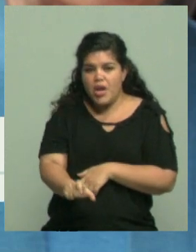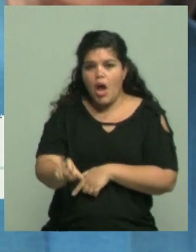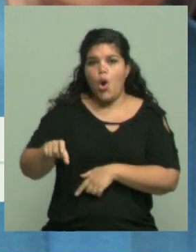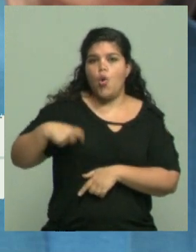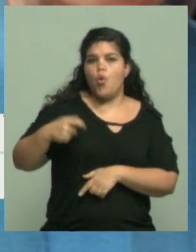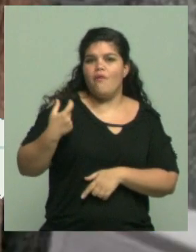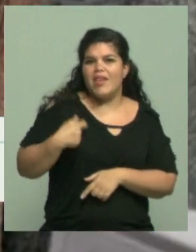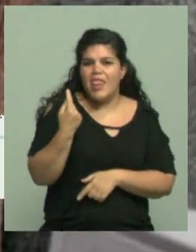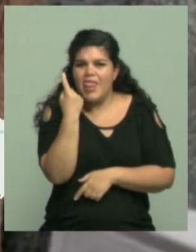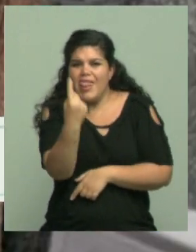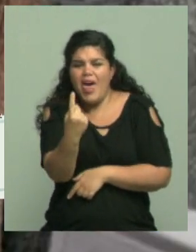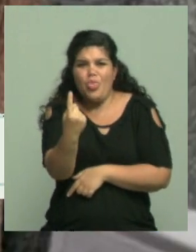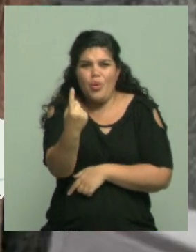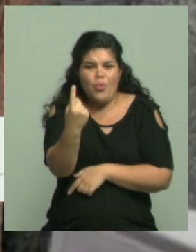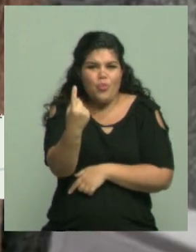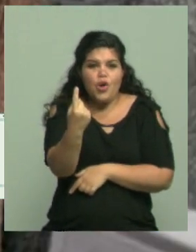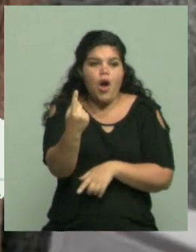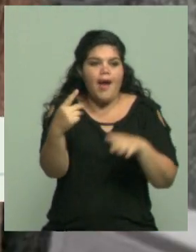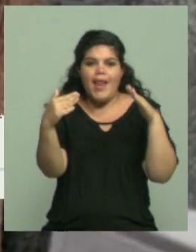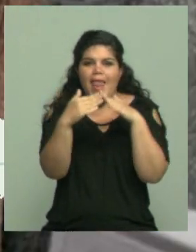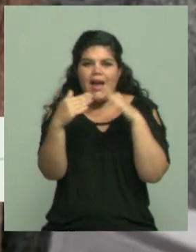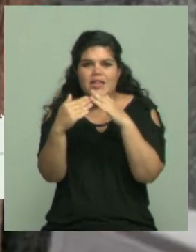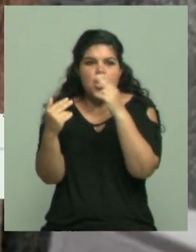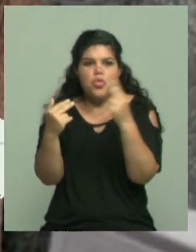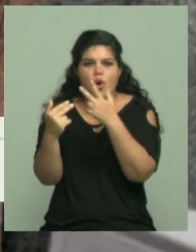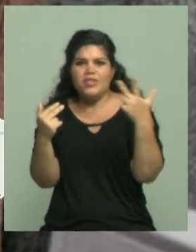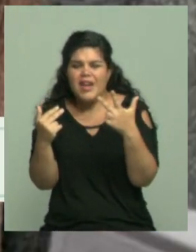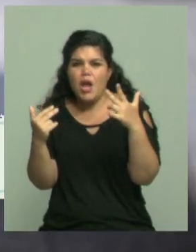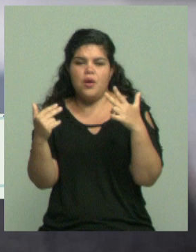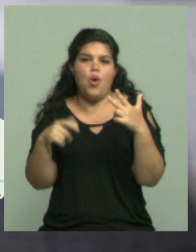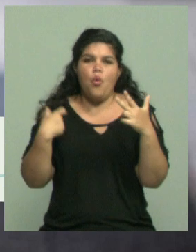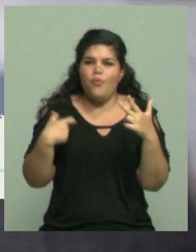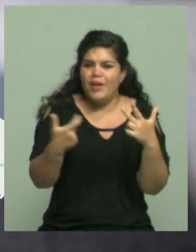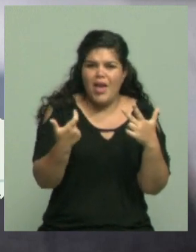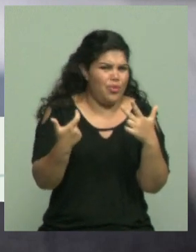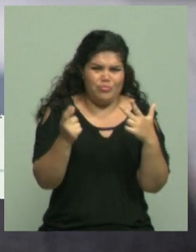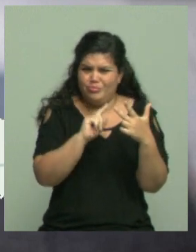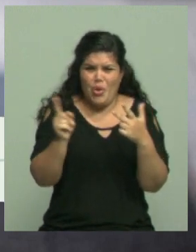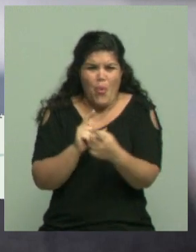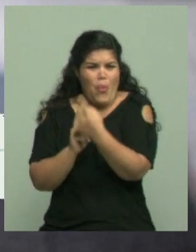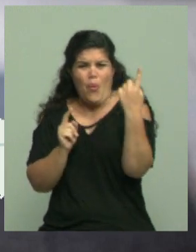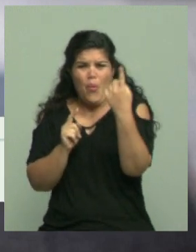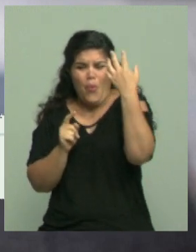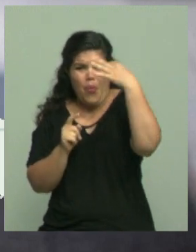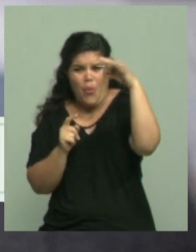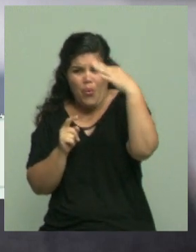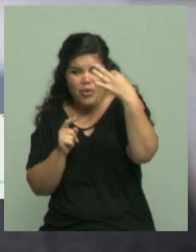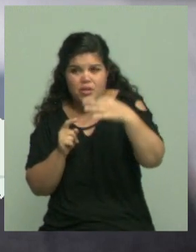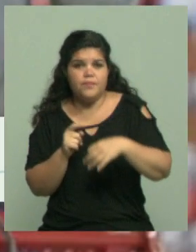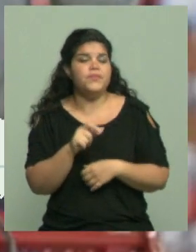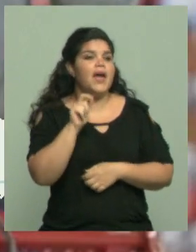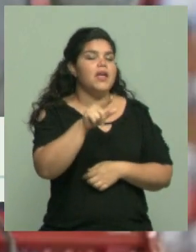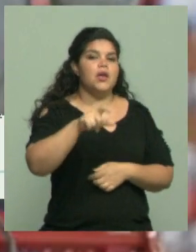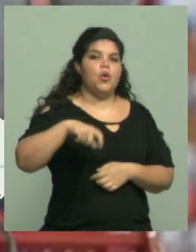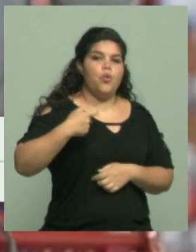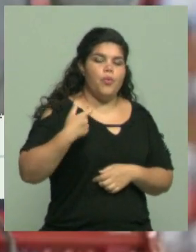un hogar de jubilados. Y sobre todo vos estás hablando de situaciones o gastos básicos, pero acordate que hay jubilados que gastan